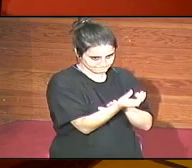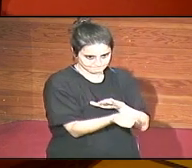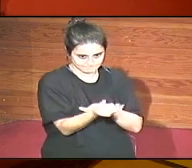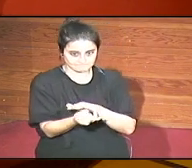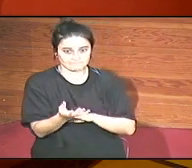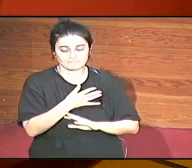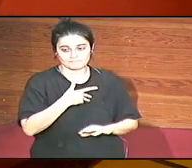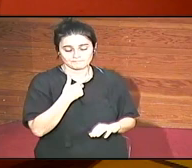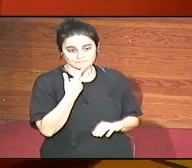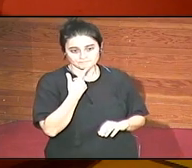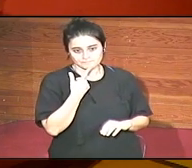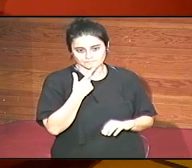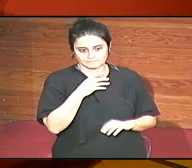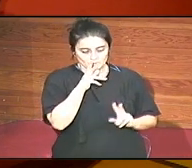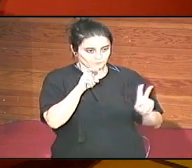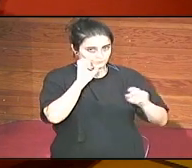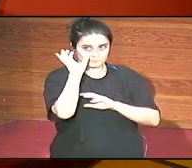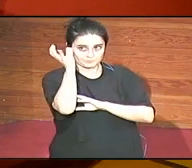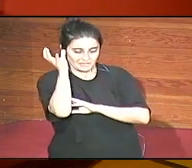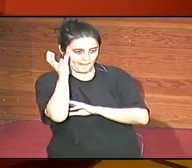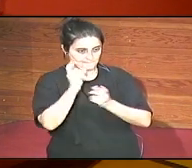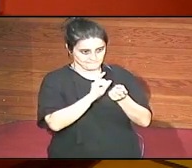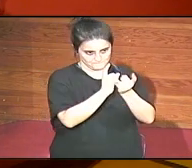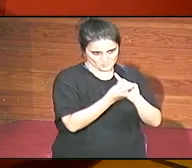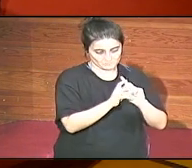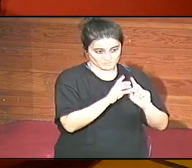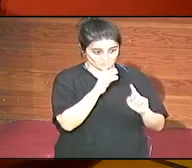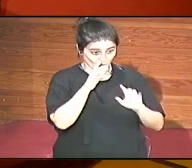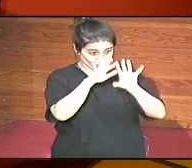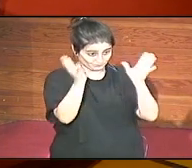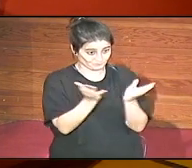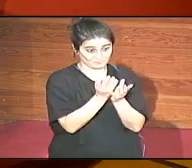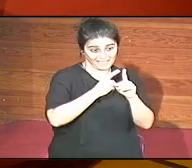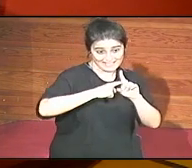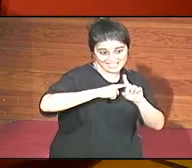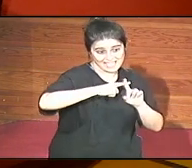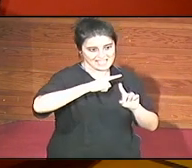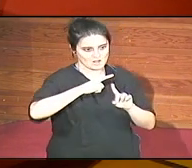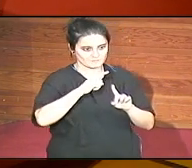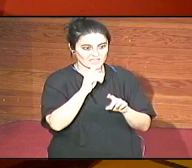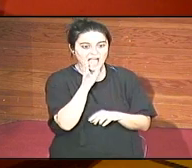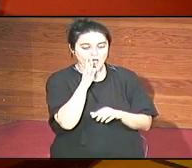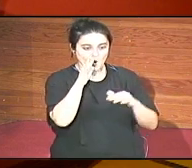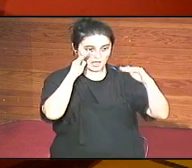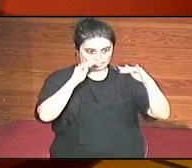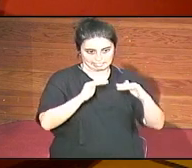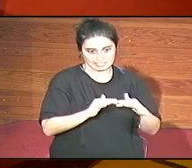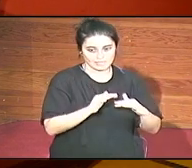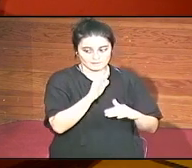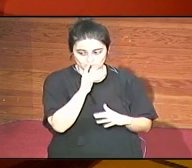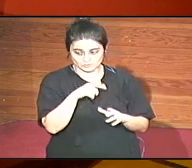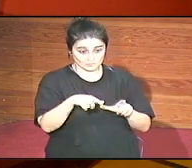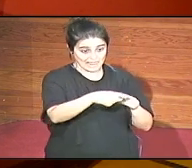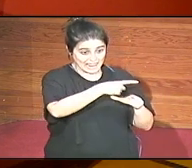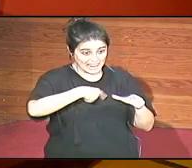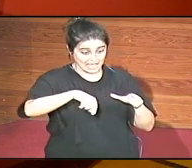él por el cambio climático por el calentamiento global el nivel de agua está bajando se ha convertido el lago aparte de encogerse